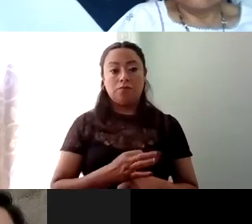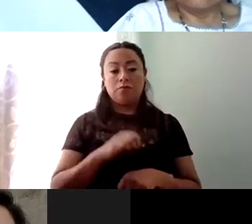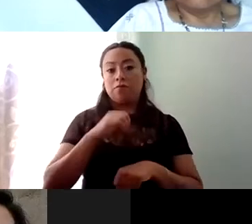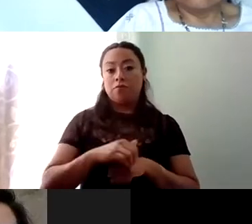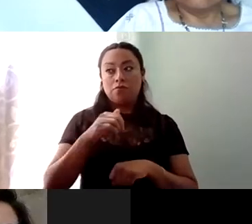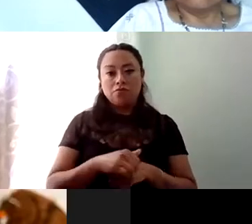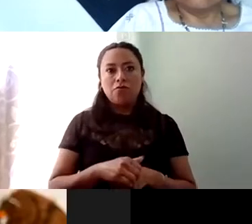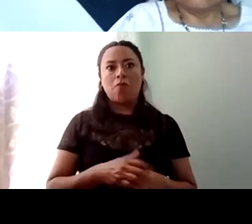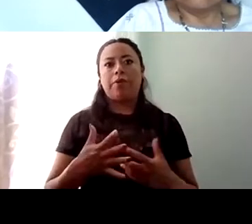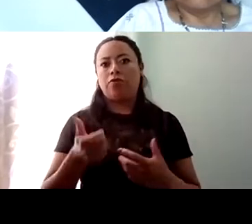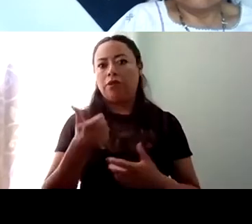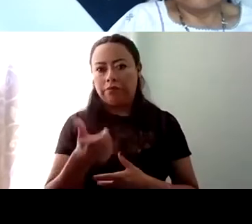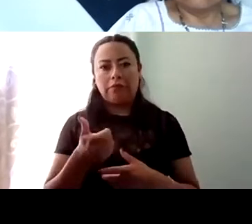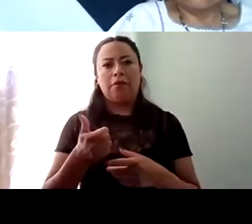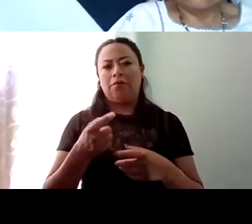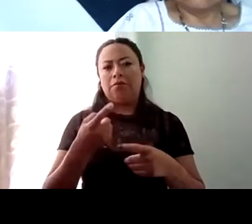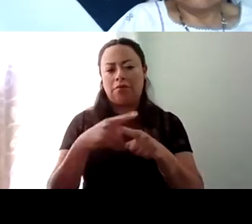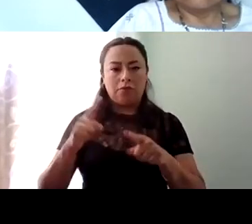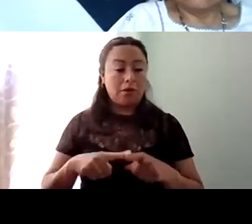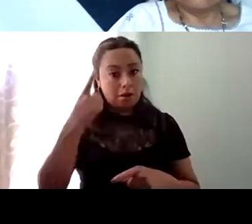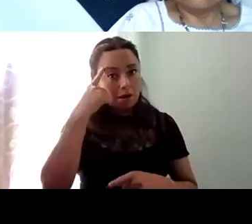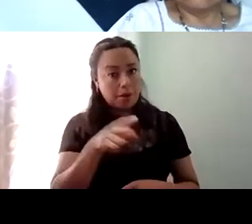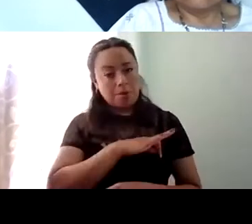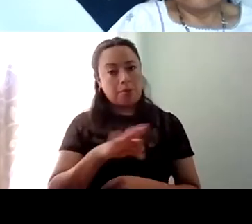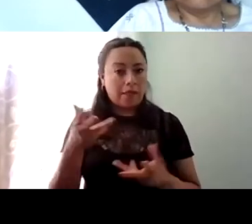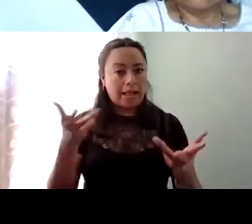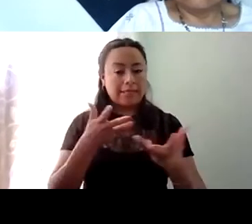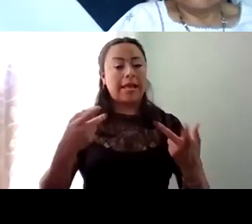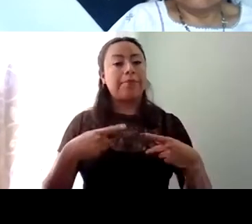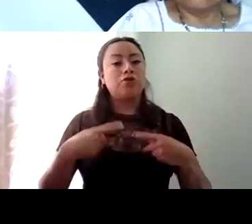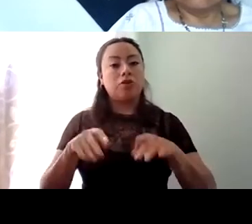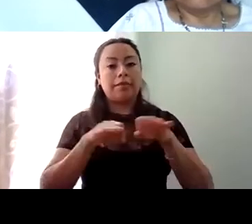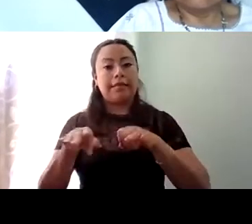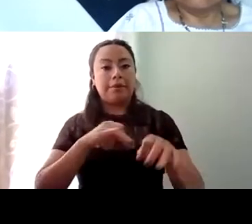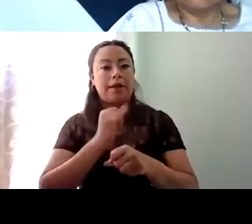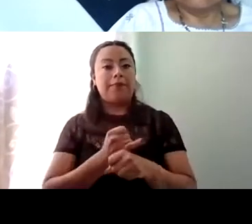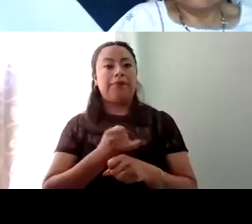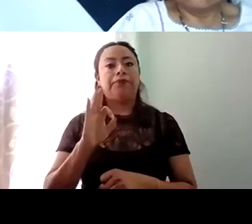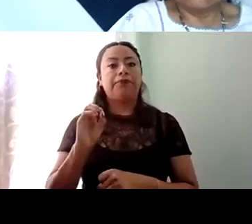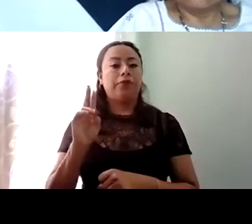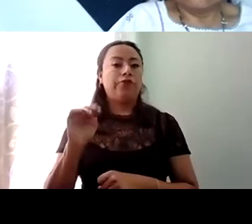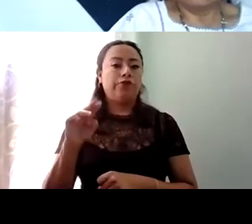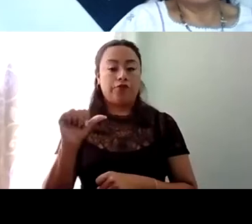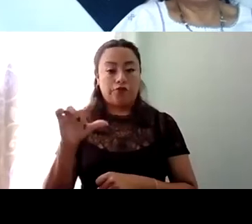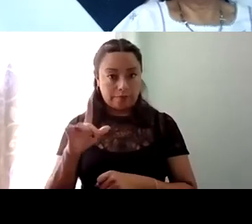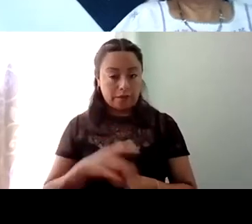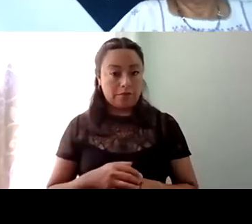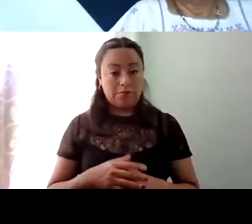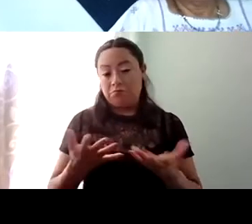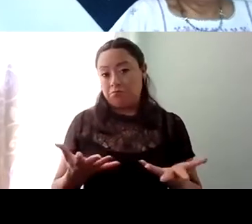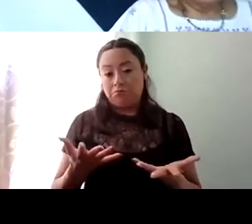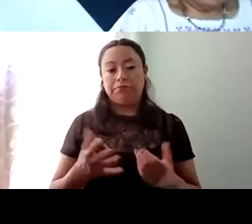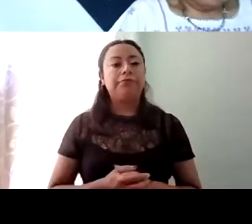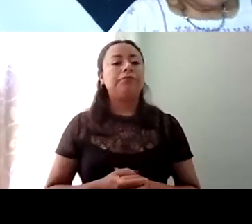cantidad para lograr que las personas trabajadoras en empleo informal tengan una subsistencia digna. Este es un tema que también tiene